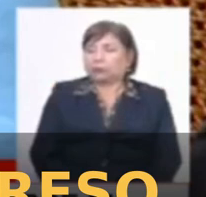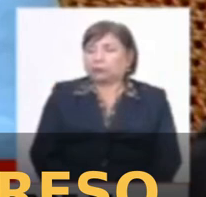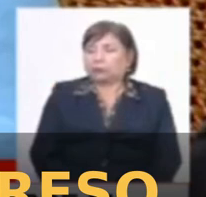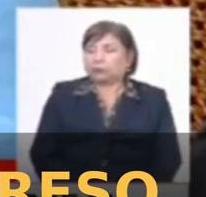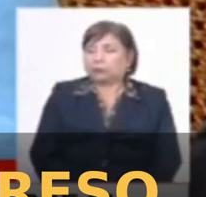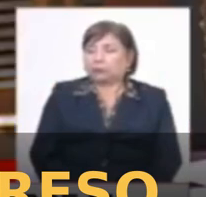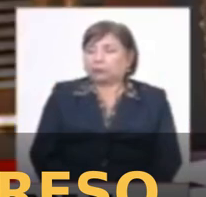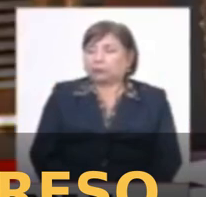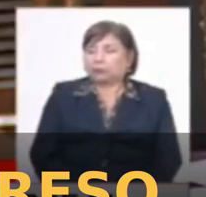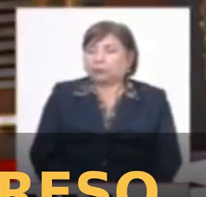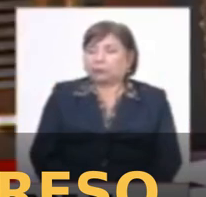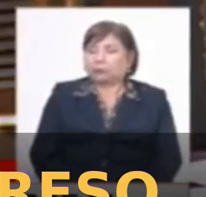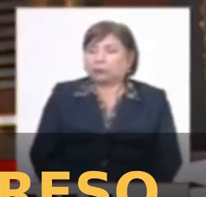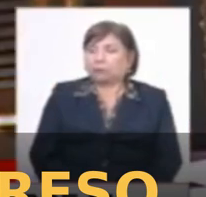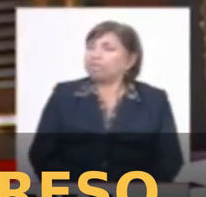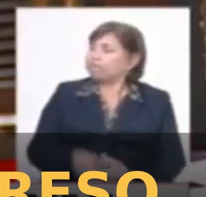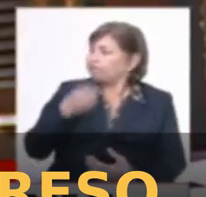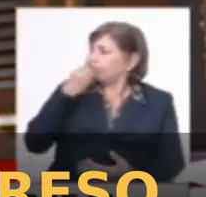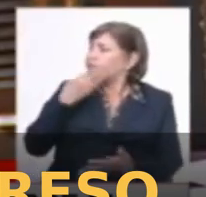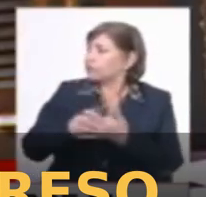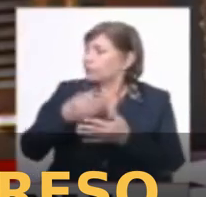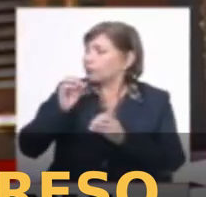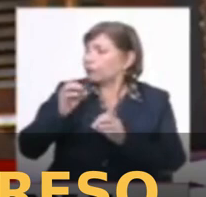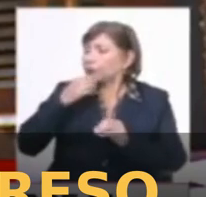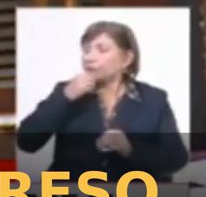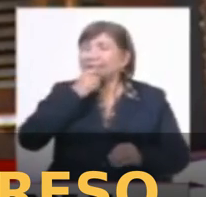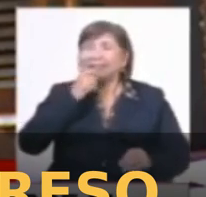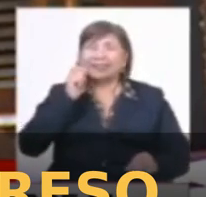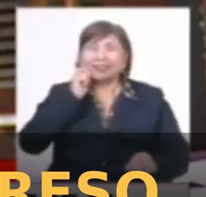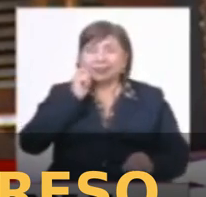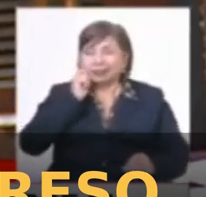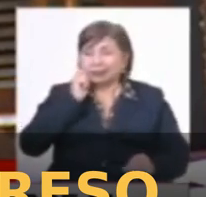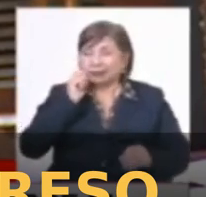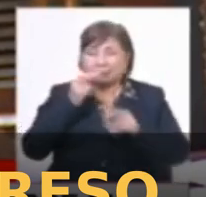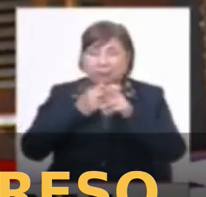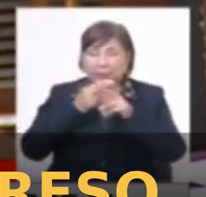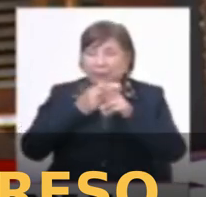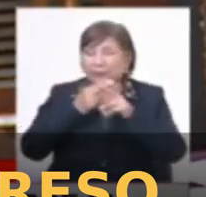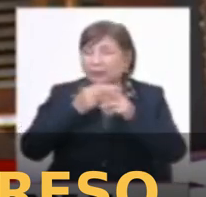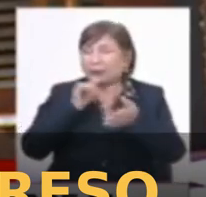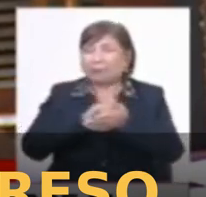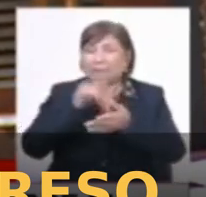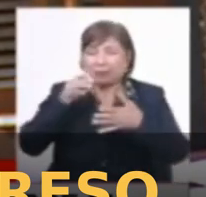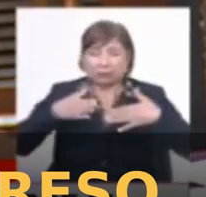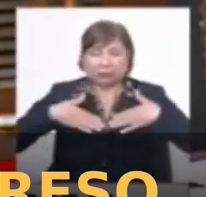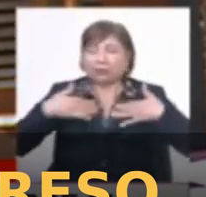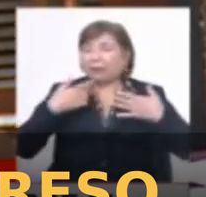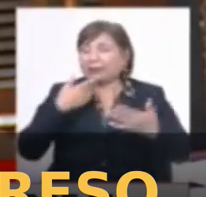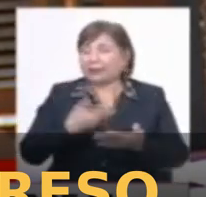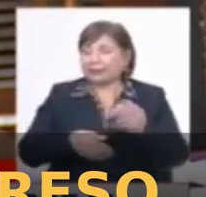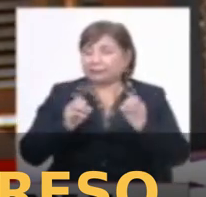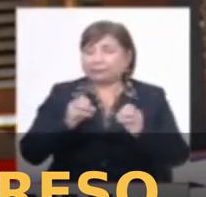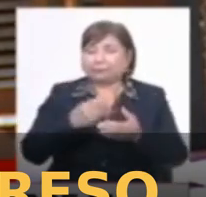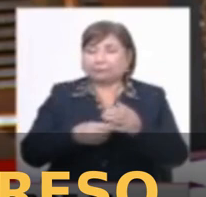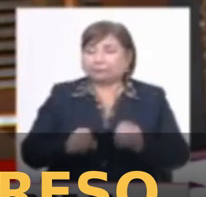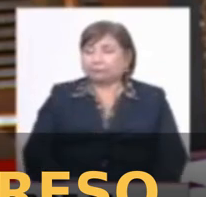Bien, vamos a pasar a sesión reservada por breves minutos para que usted nos diga quiénes son los